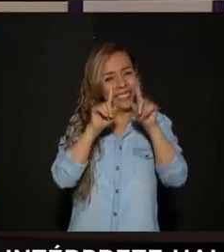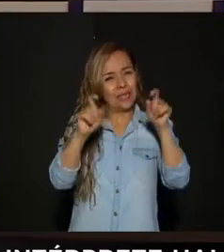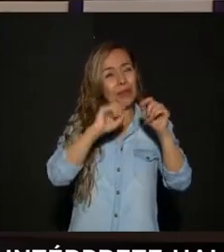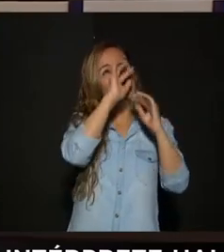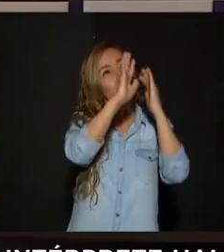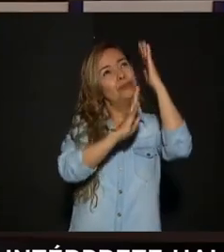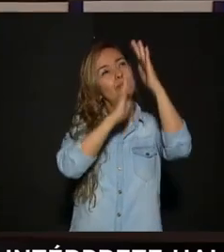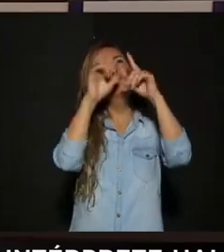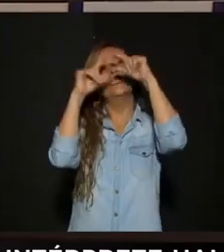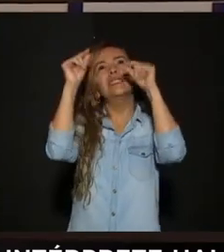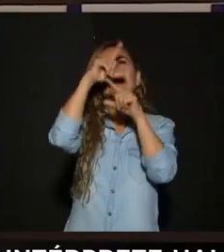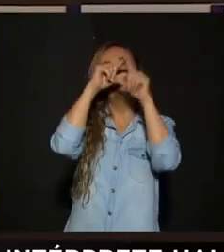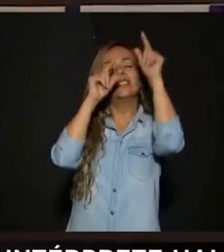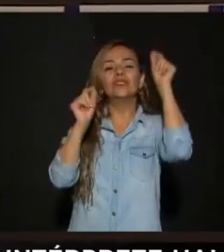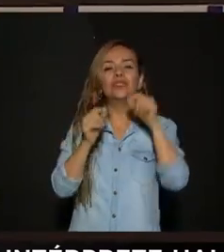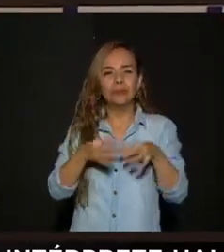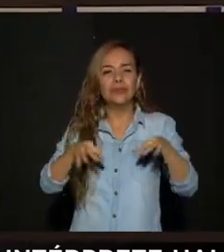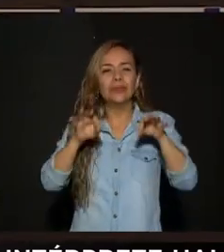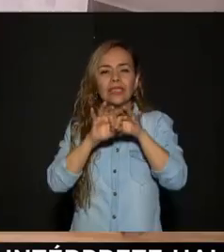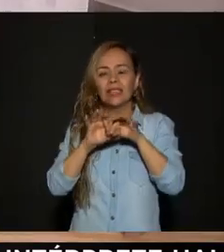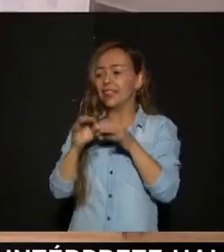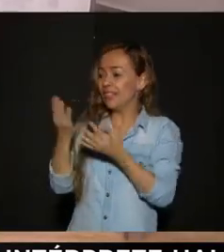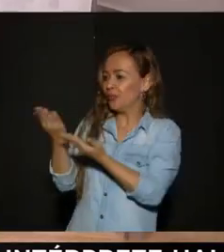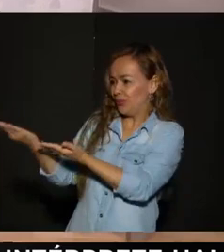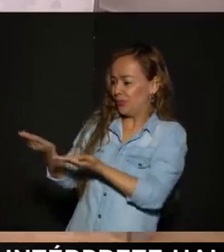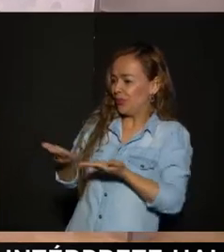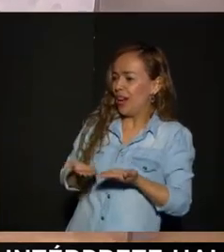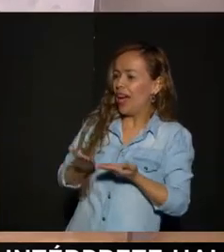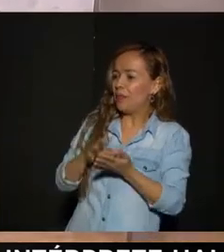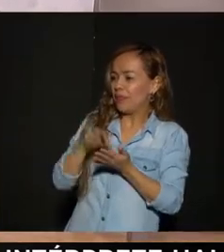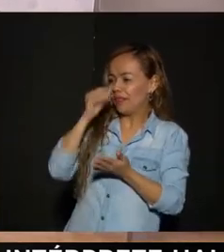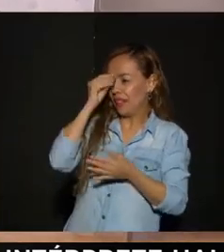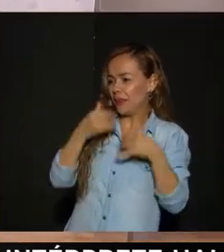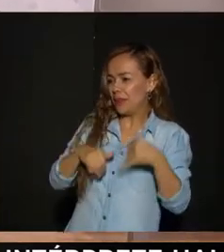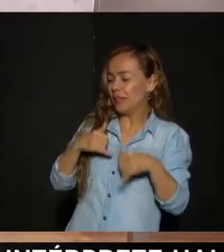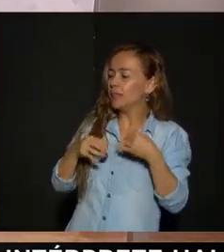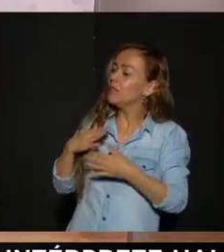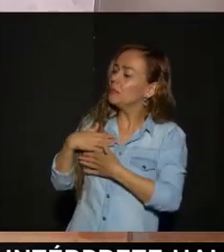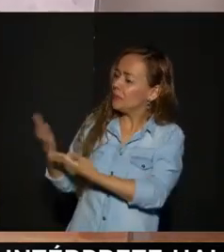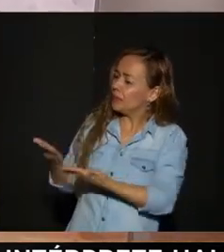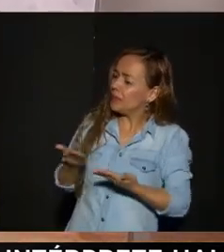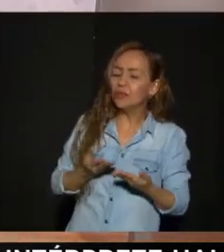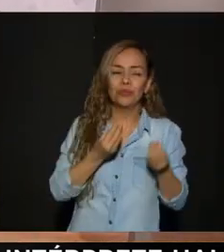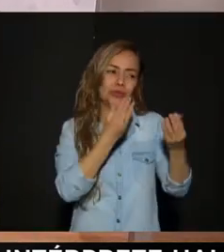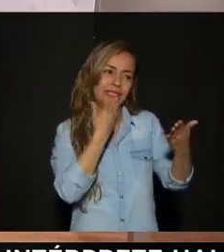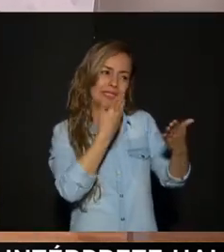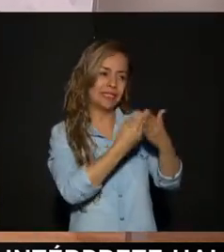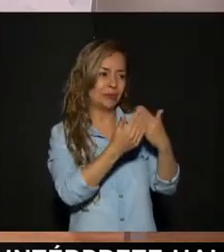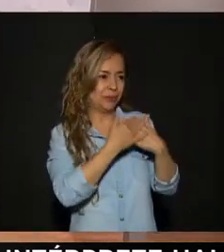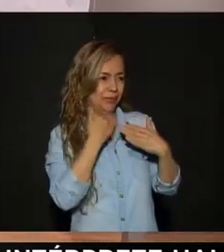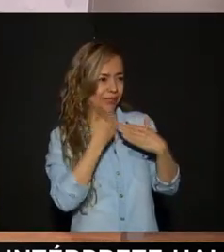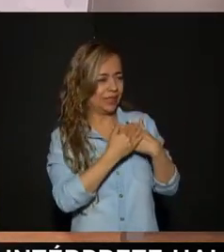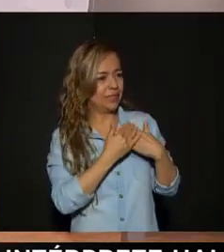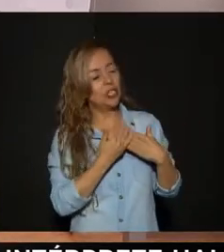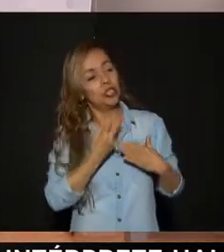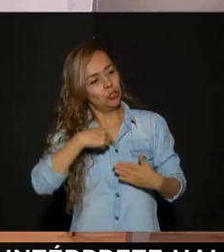conocimiento, pero a través también de la diversión y del juego. Andrés, Milena, bienvenidos. Muchas gracias por la invitación. Estamos muy